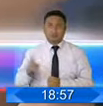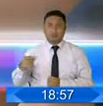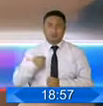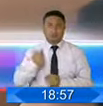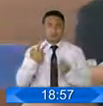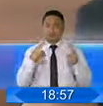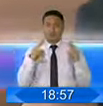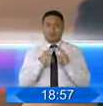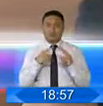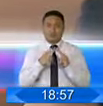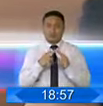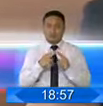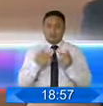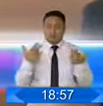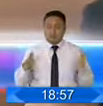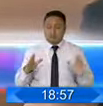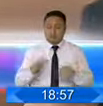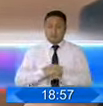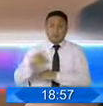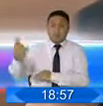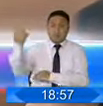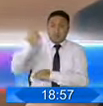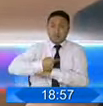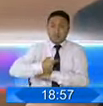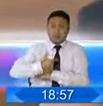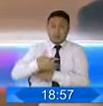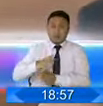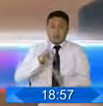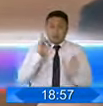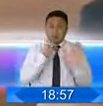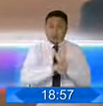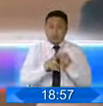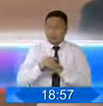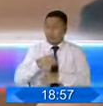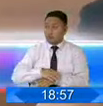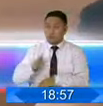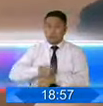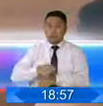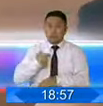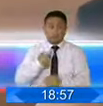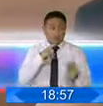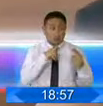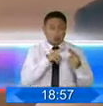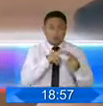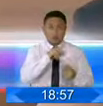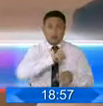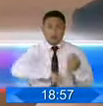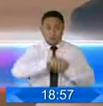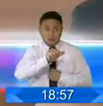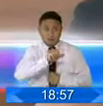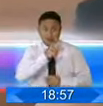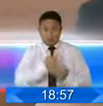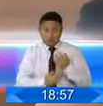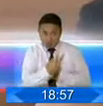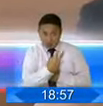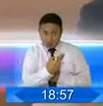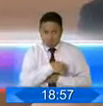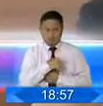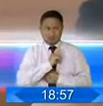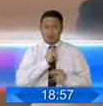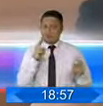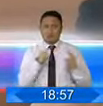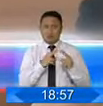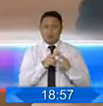conocía, que las instrucciones que recibió de los depósitos los hizo, pero que él jamás los conoció a ellos personalmente